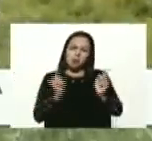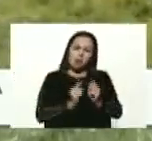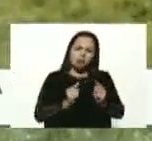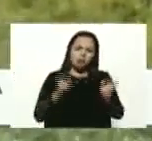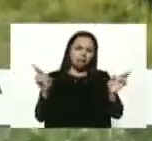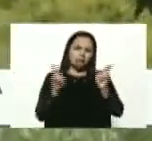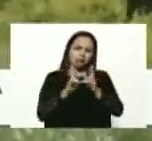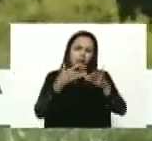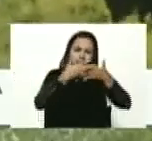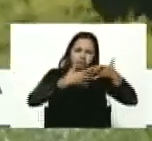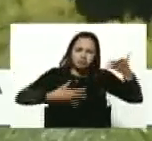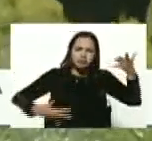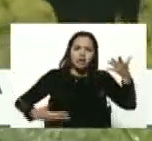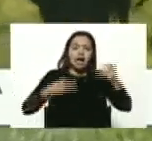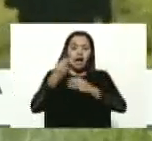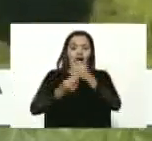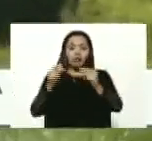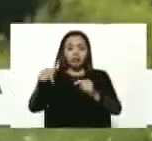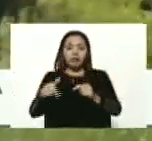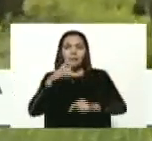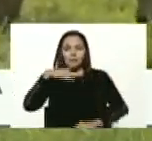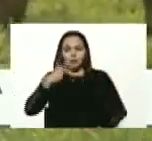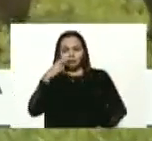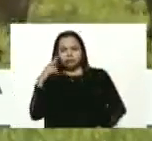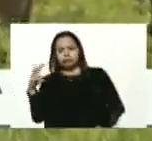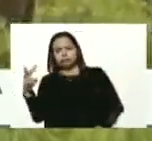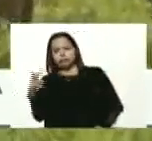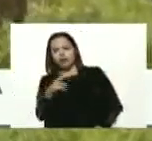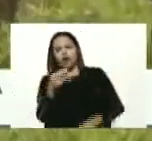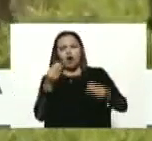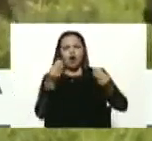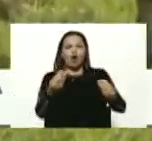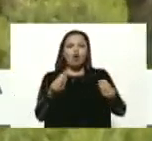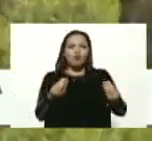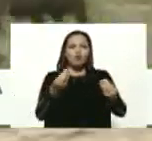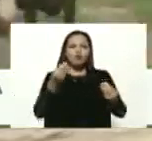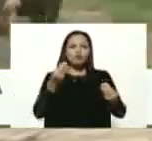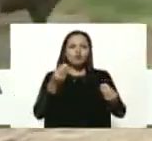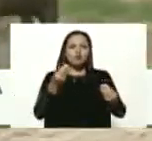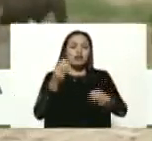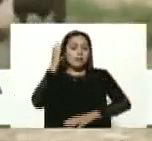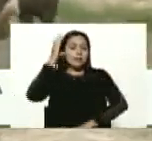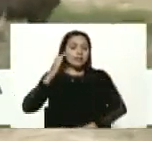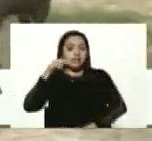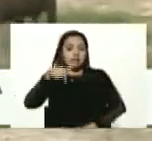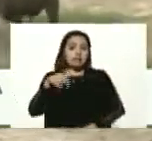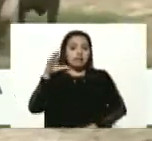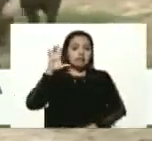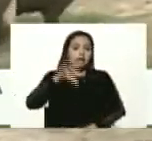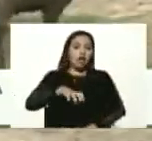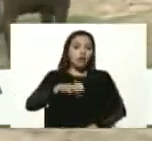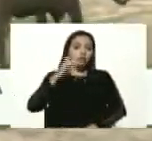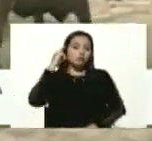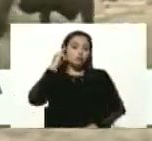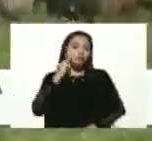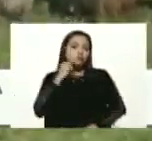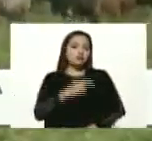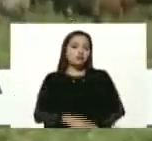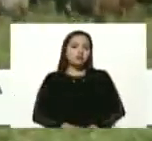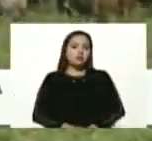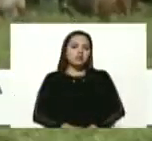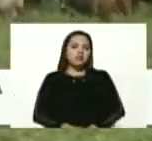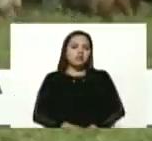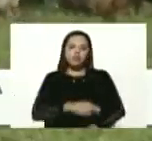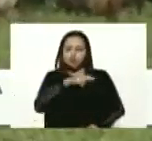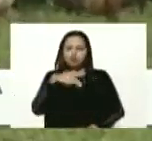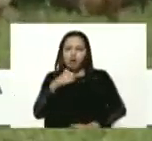uno de nuestros productores, podemos apreciar las bondades y potencialidades de nuestro Estado. Confíen en los